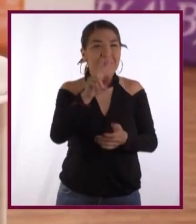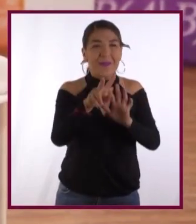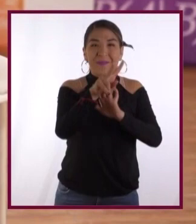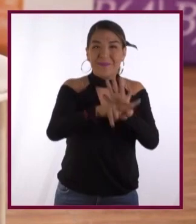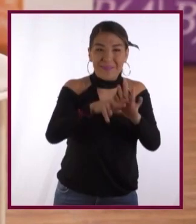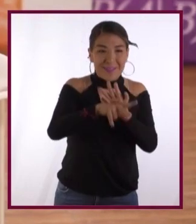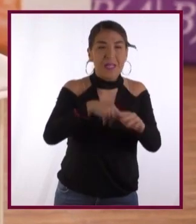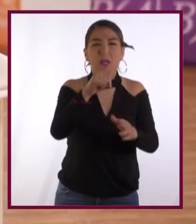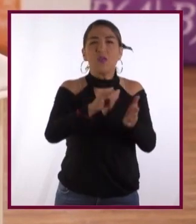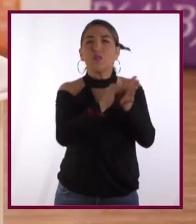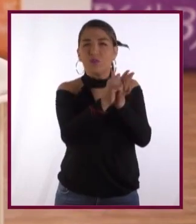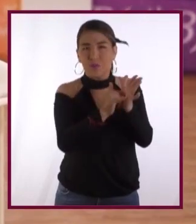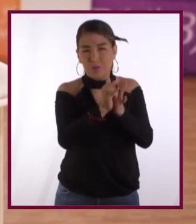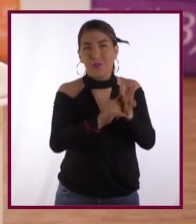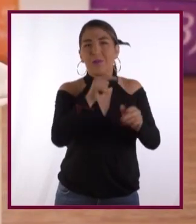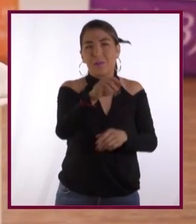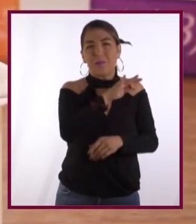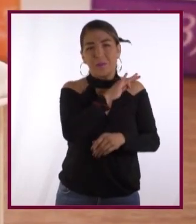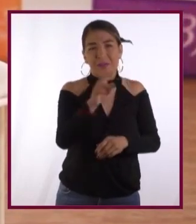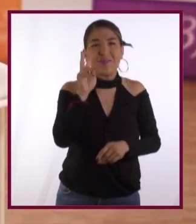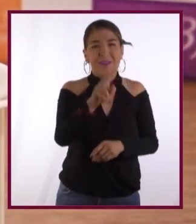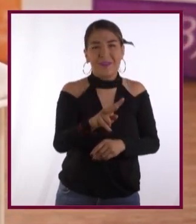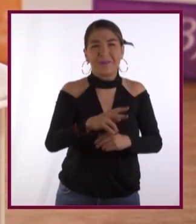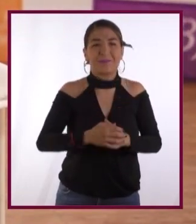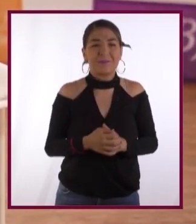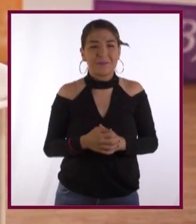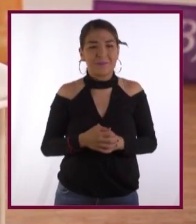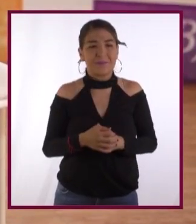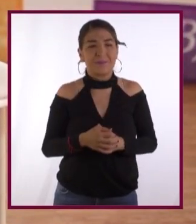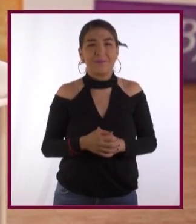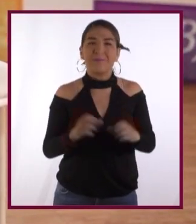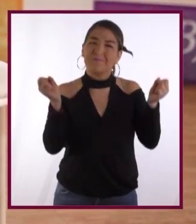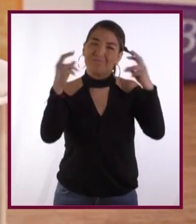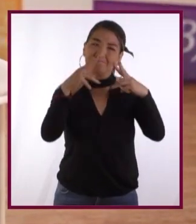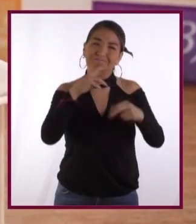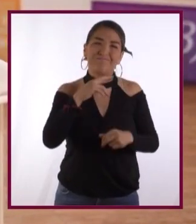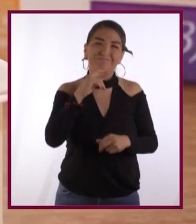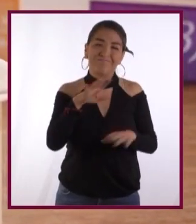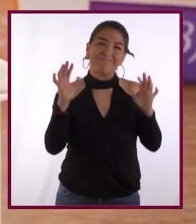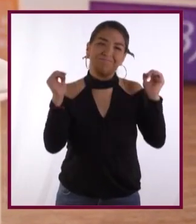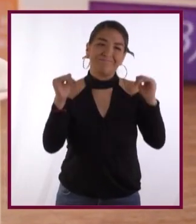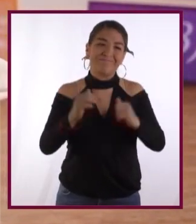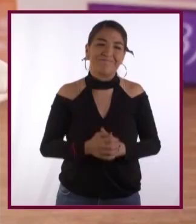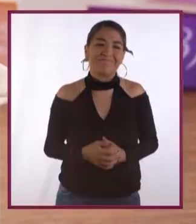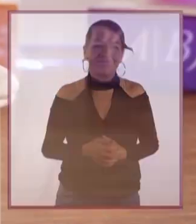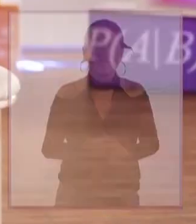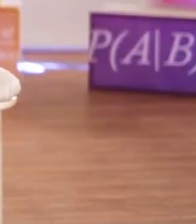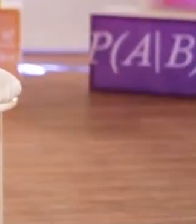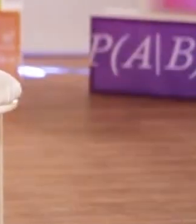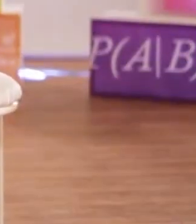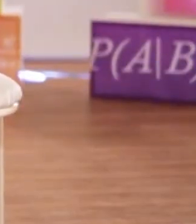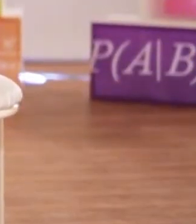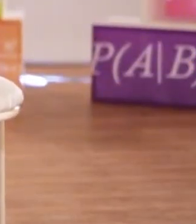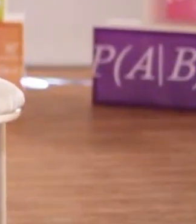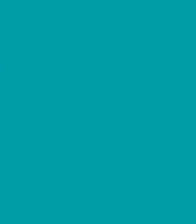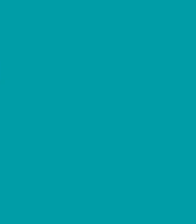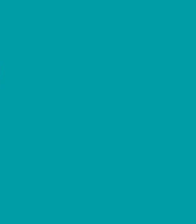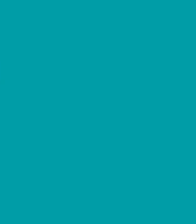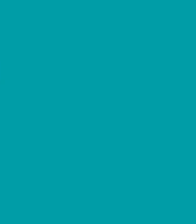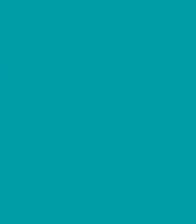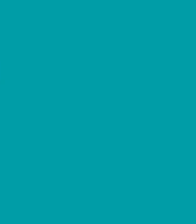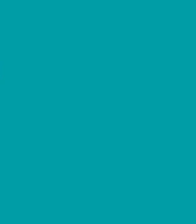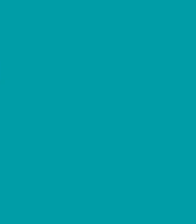regresar a este contenido y visitar otros más en nuestra página oficial y en YouTube. Nos vemos pronto. Adiós.